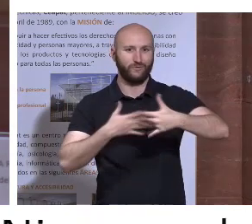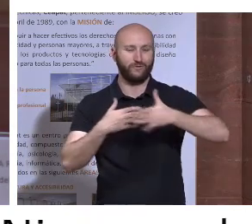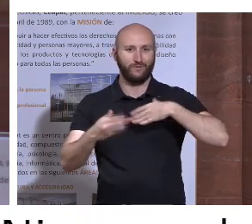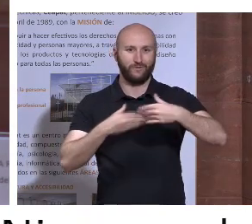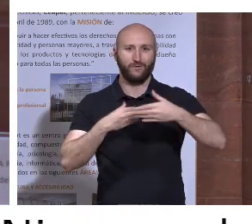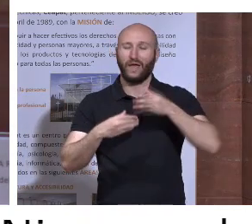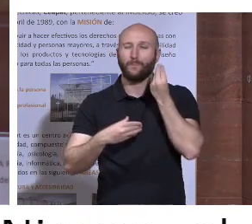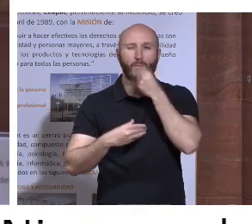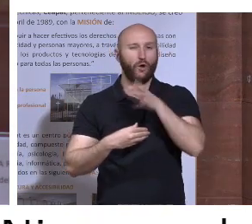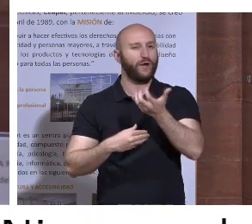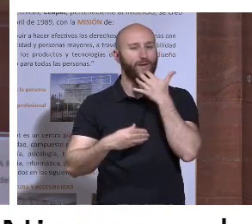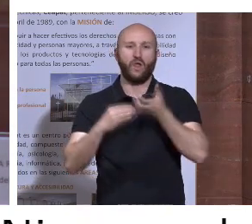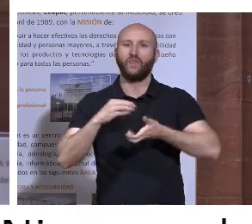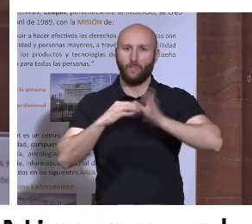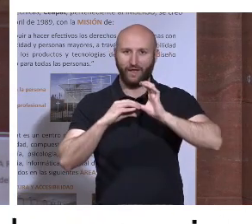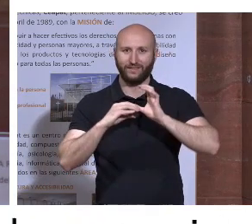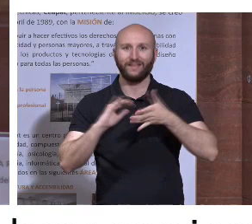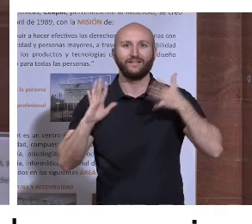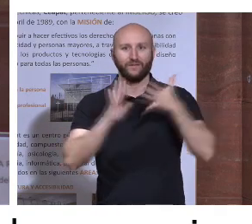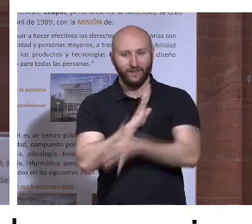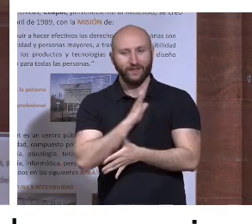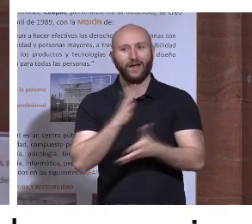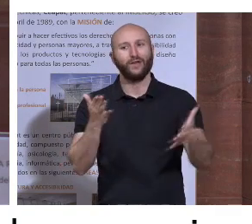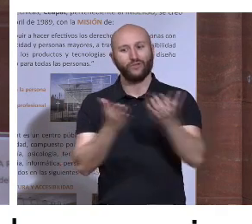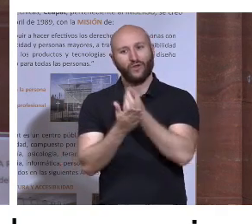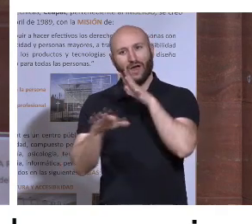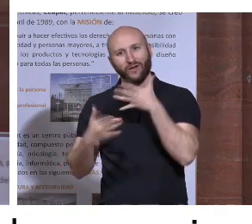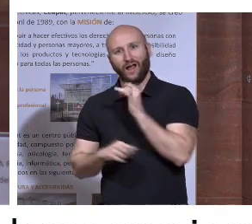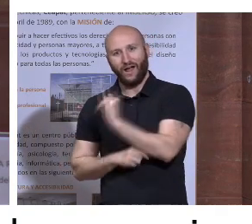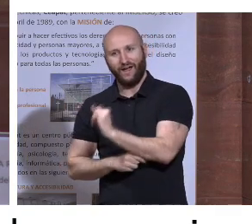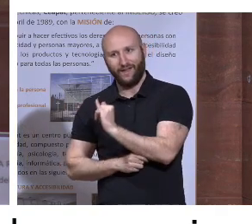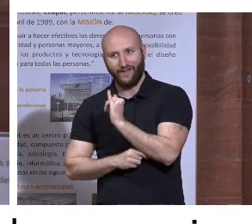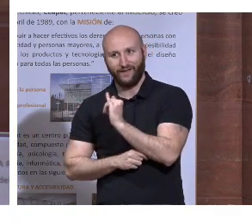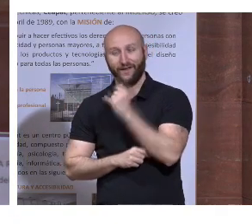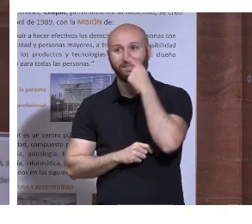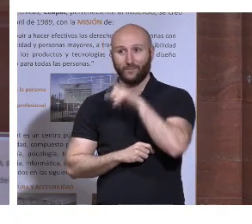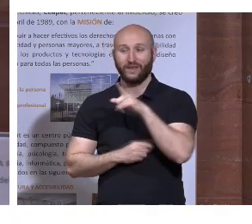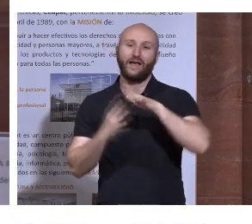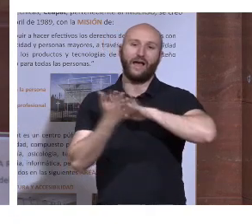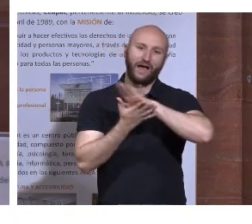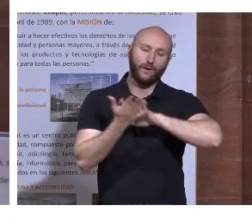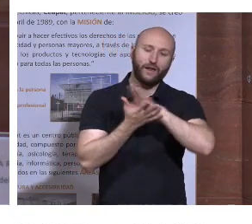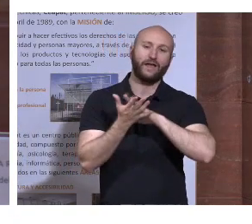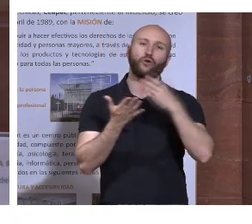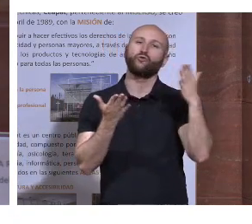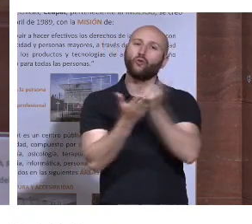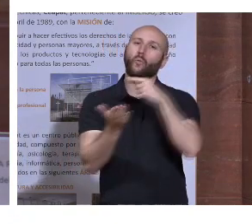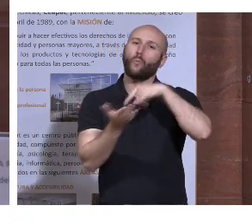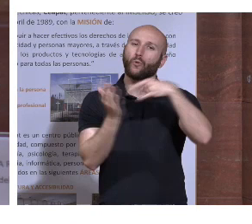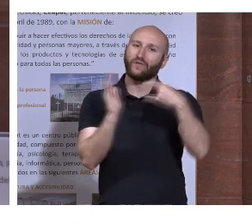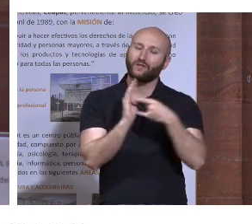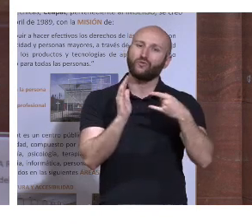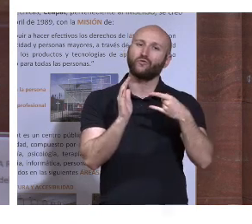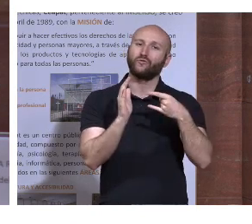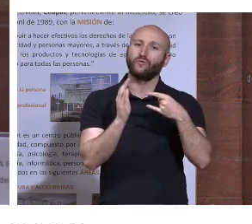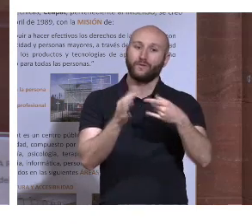sea que todo lo que existe ahora y de lo que podemos hablar, todos estos proyectos